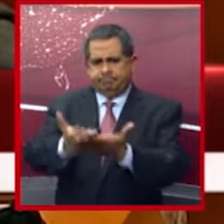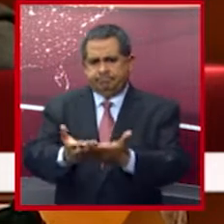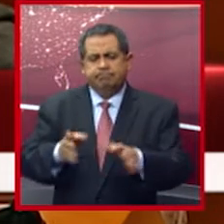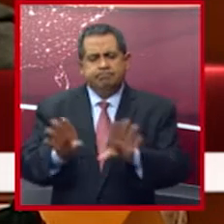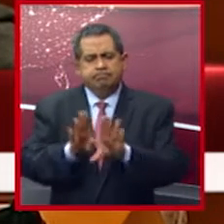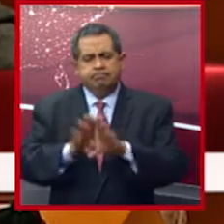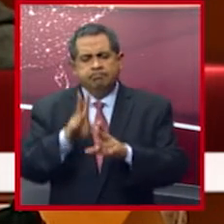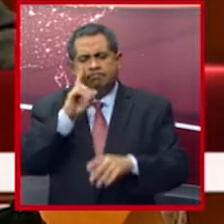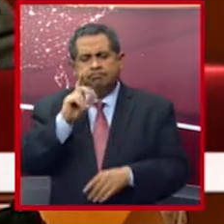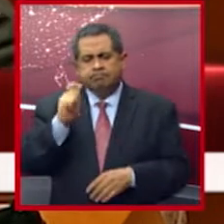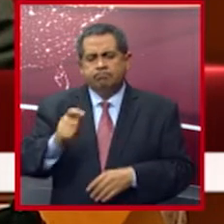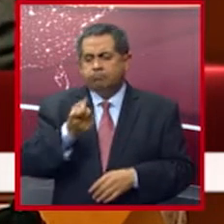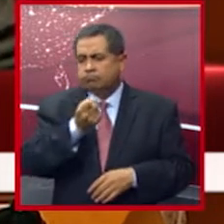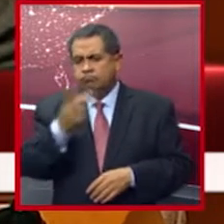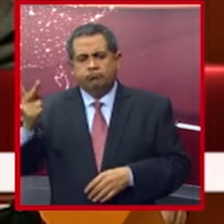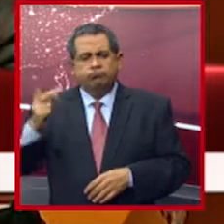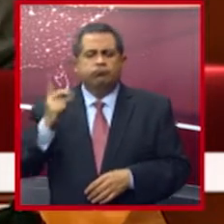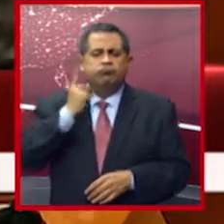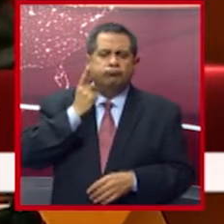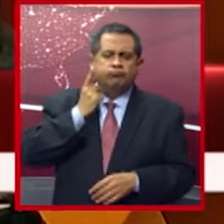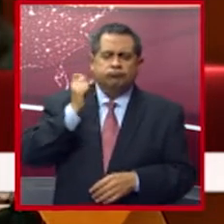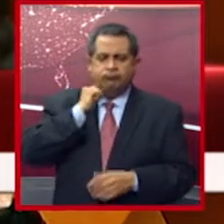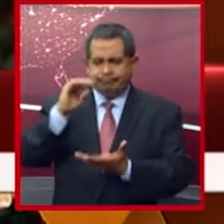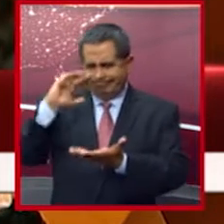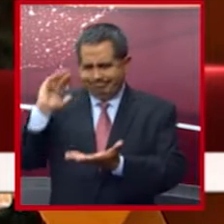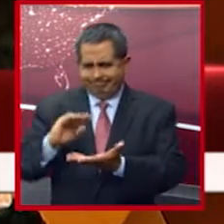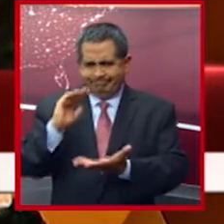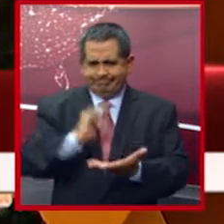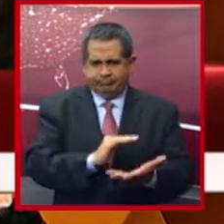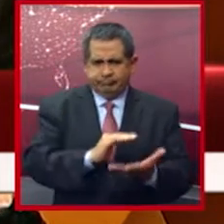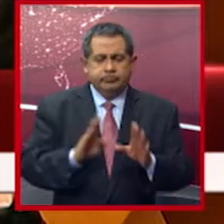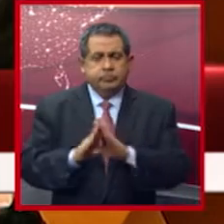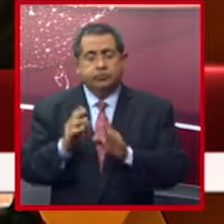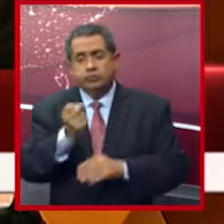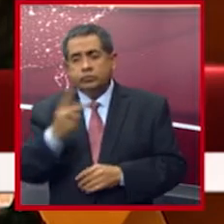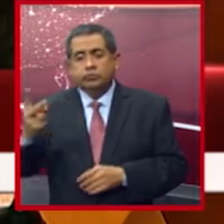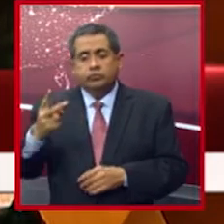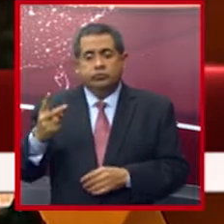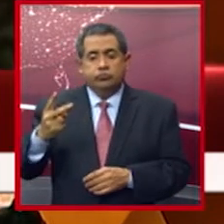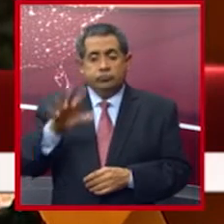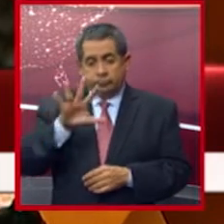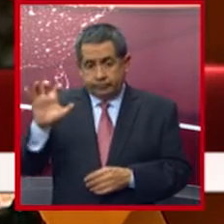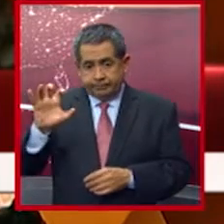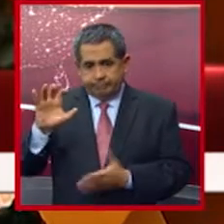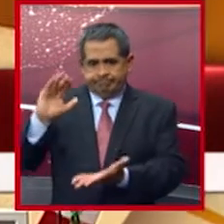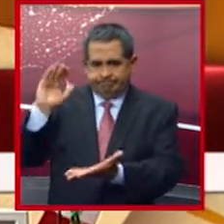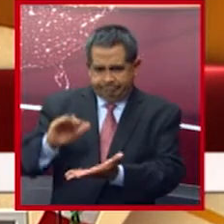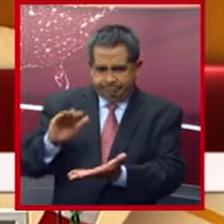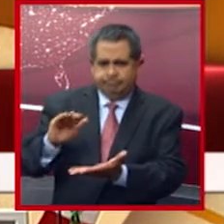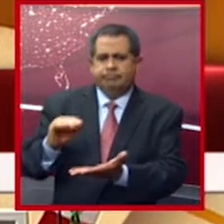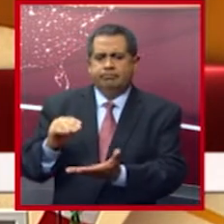reducir el número de legisladores, eliminando a 200 diputados federales.